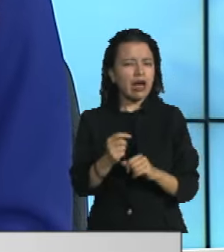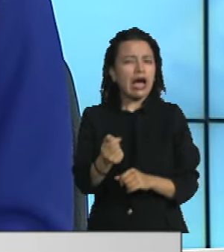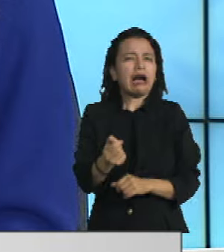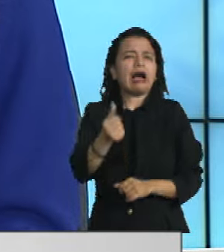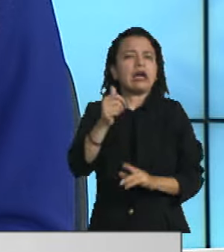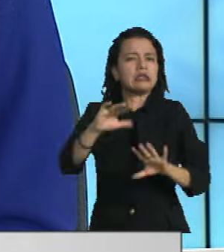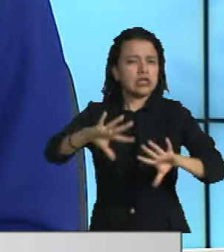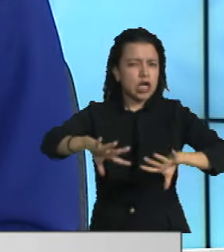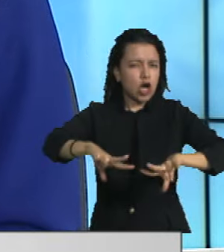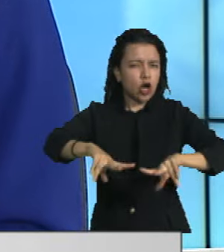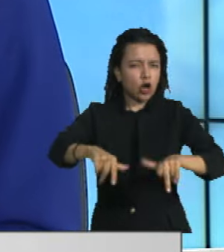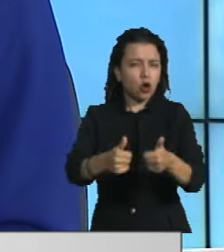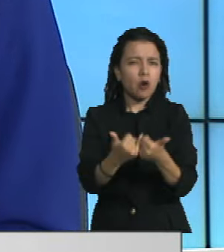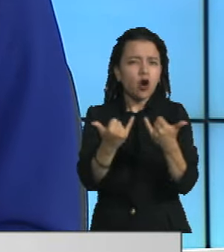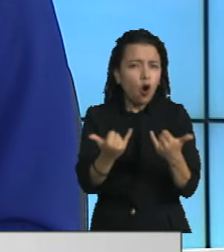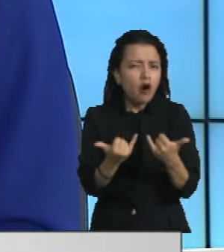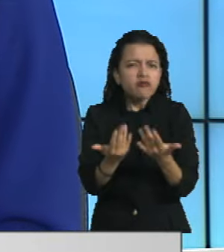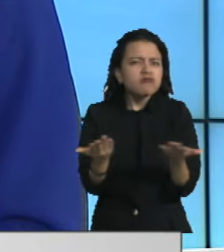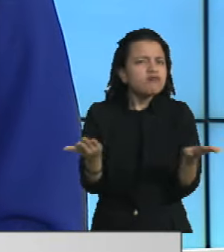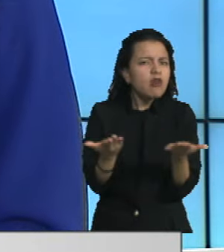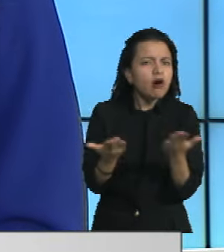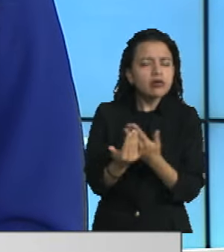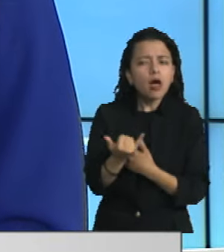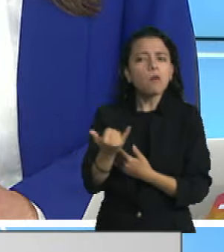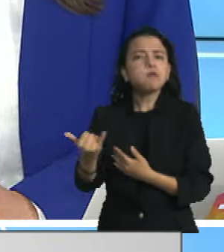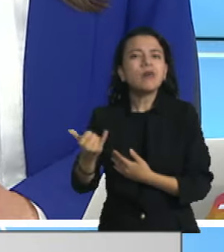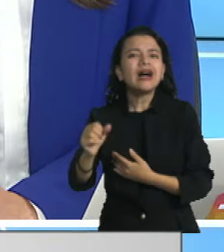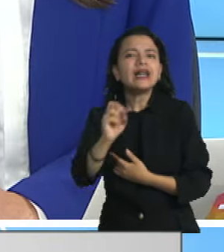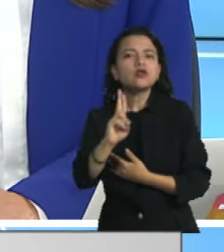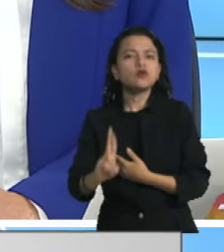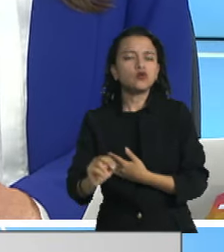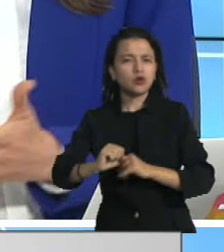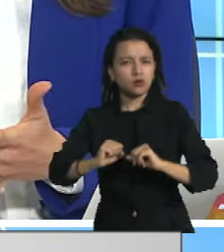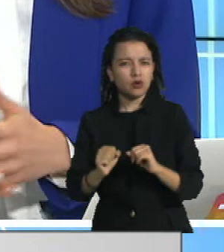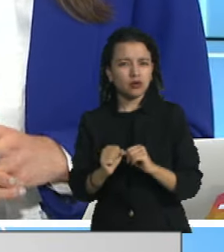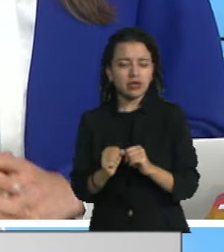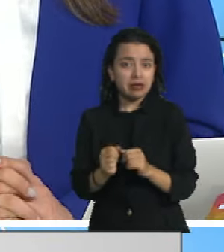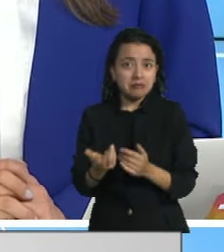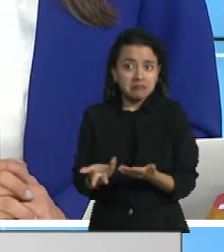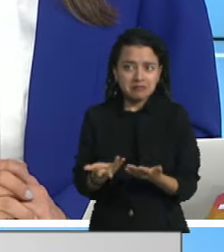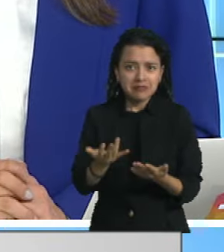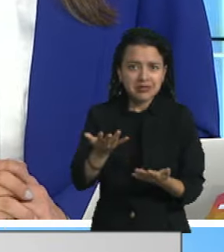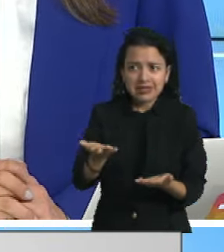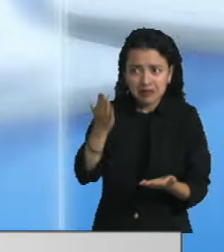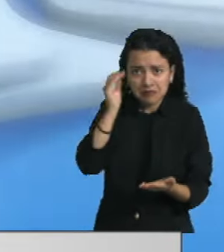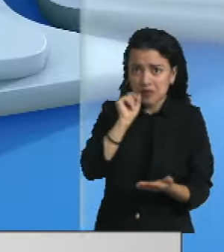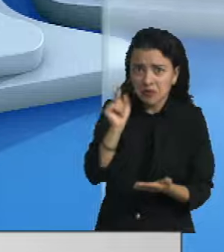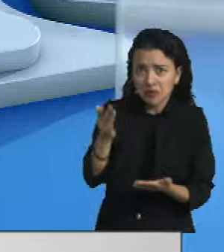habría ocurrido esta mañana en el sur de Bogotá. Nicolás Romero, muy buenas tardes. ¿Qué se sabe de este caso?